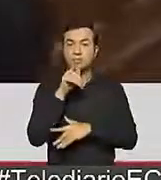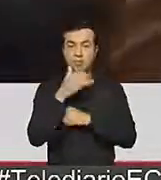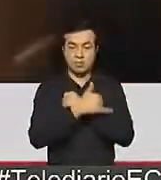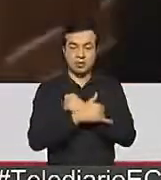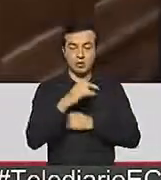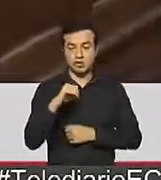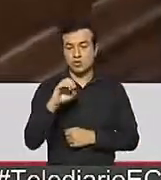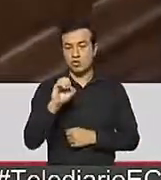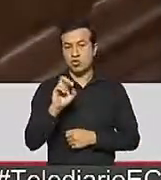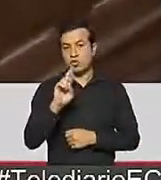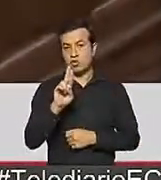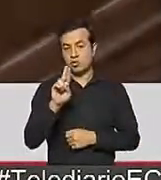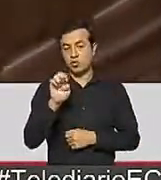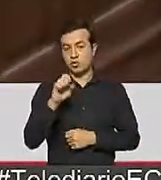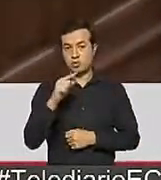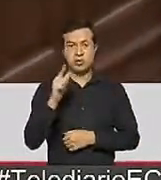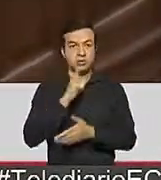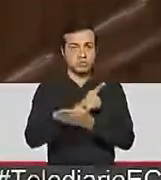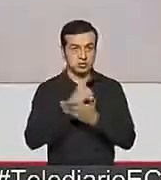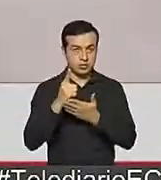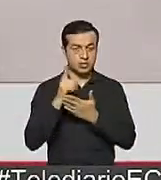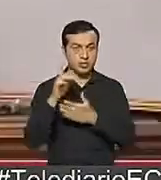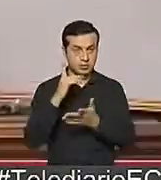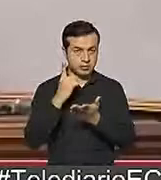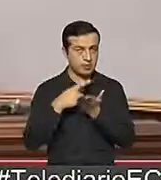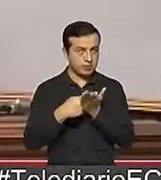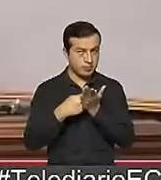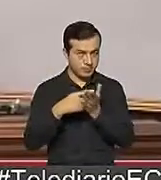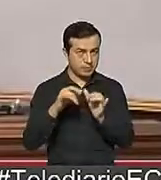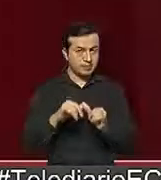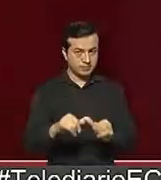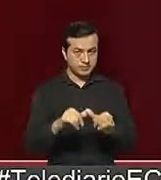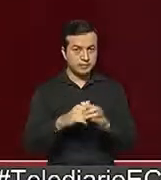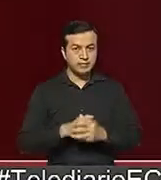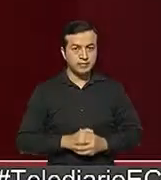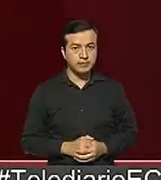Noruega y que se retomó esta semana en Barbados.